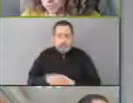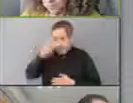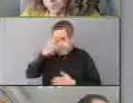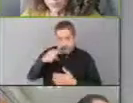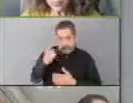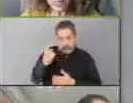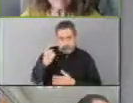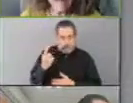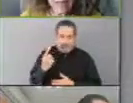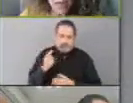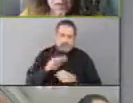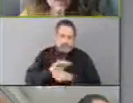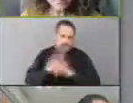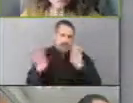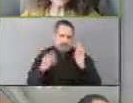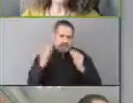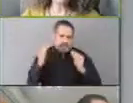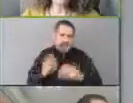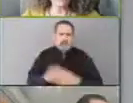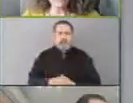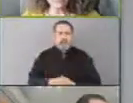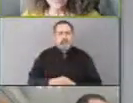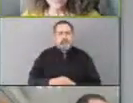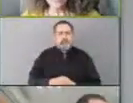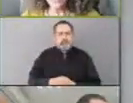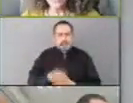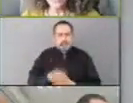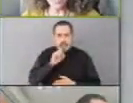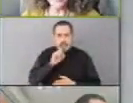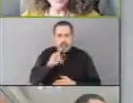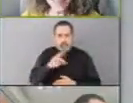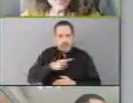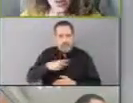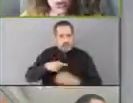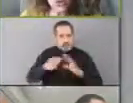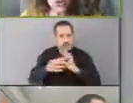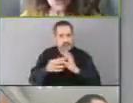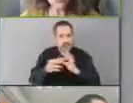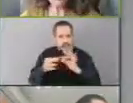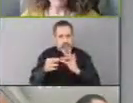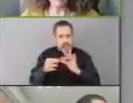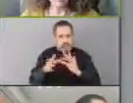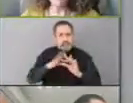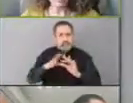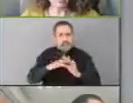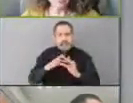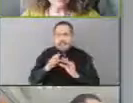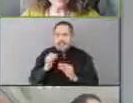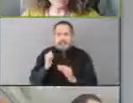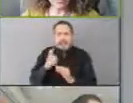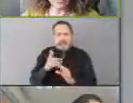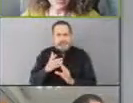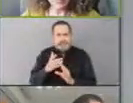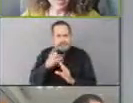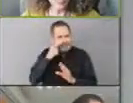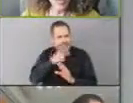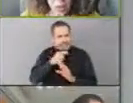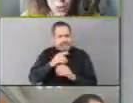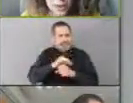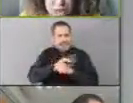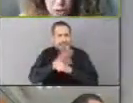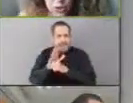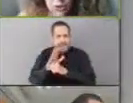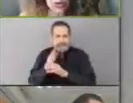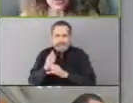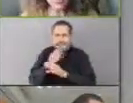excepción. Y tengo que decir también que hay antídotos para esta pandemia y